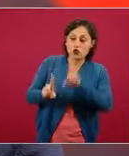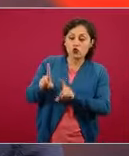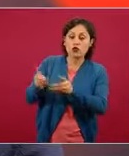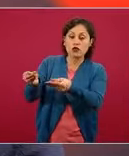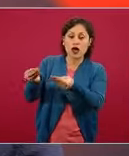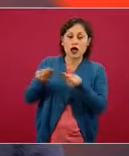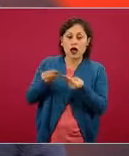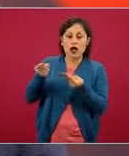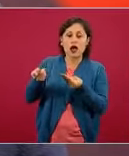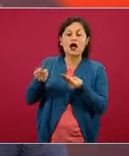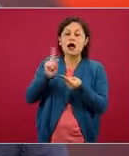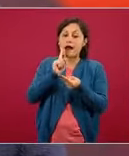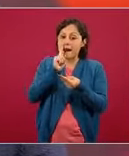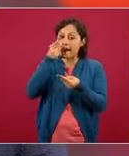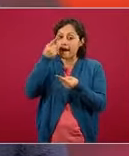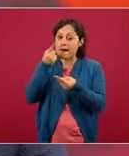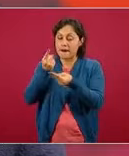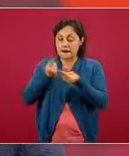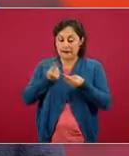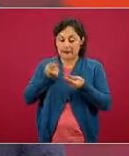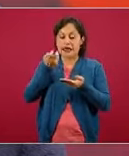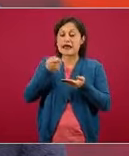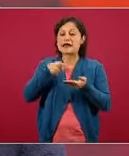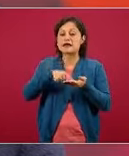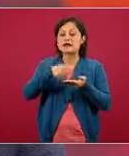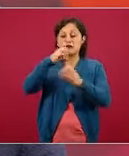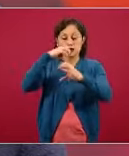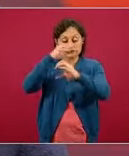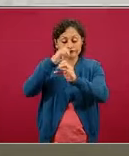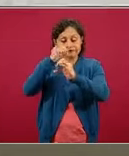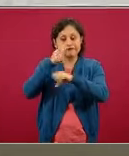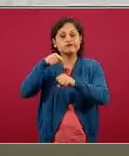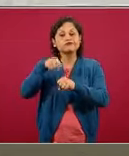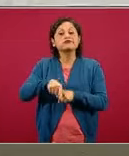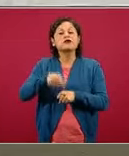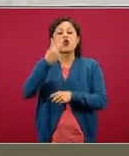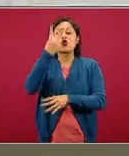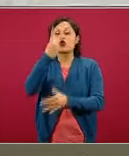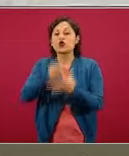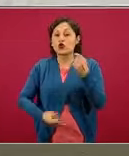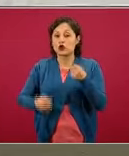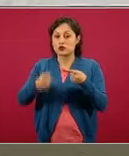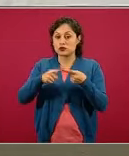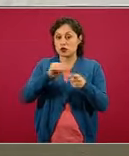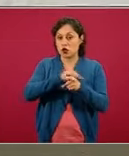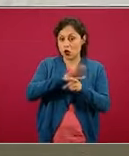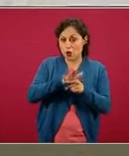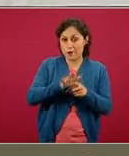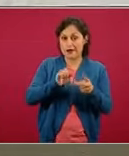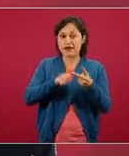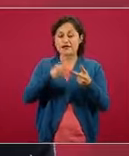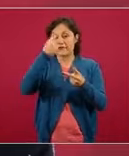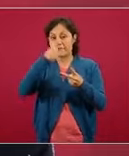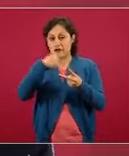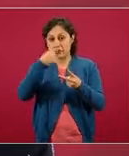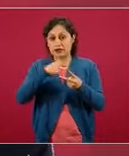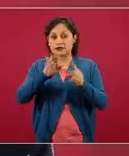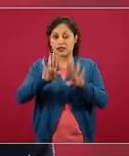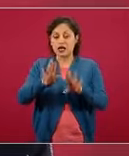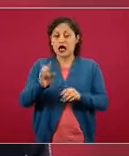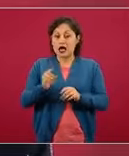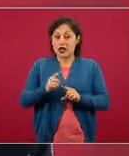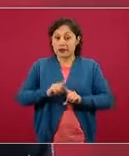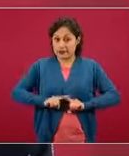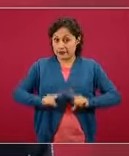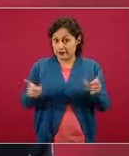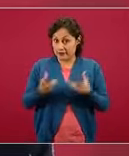que se toma sirve tanto para el sistema de COVID-19 como para el sistema de influenza, que no son dos sistemas